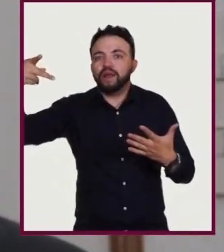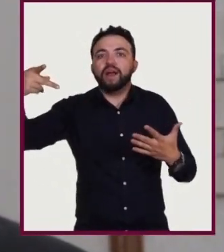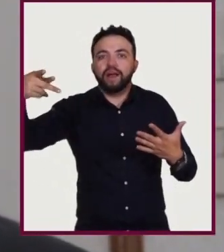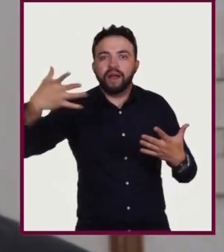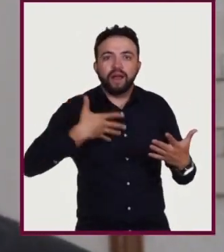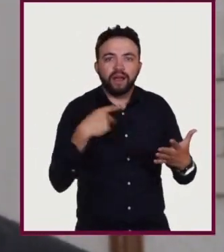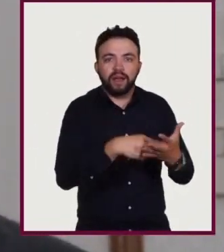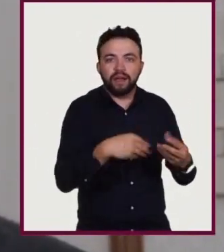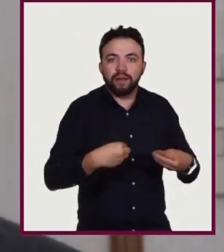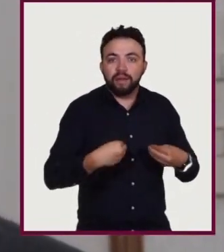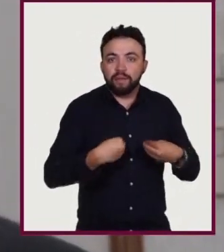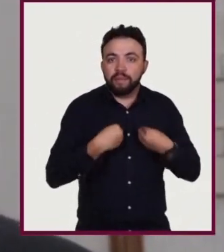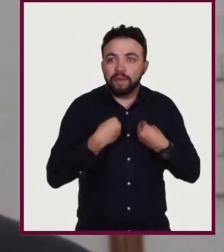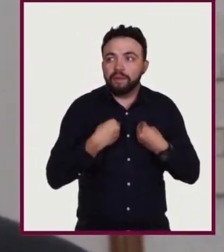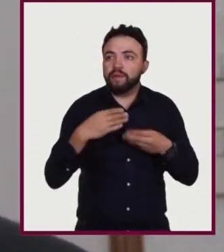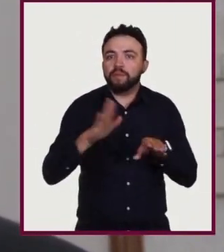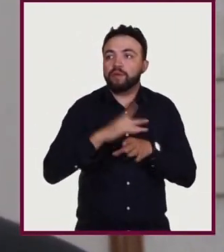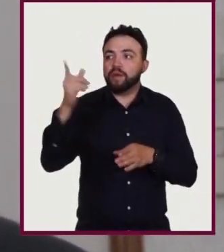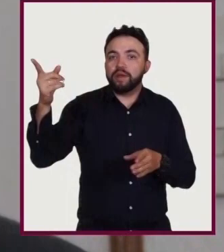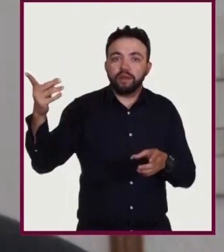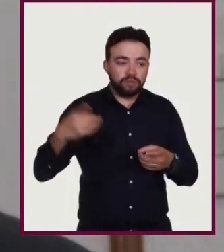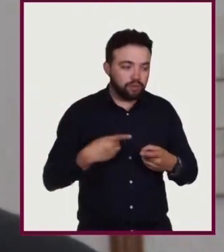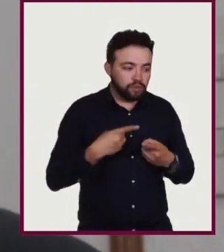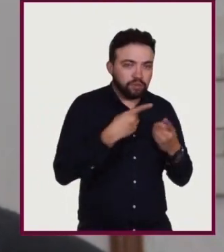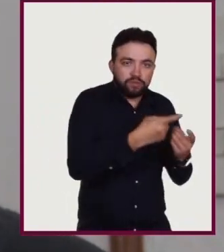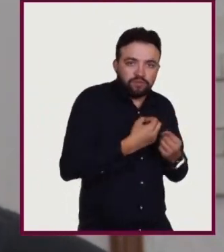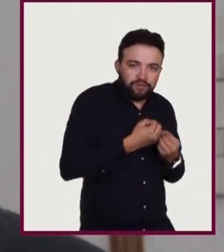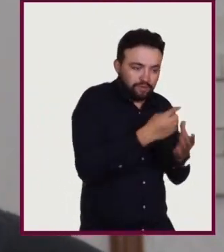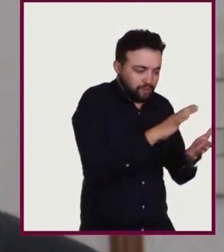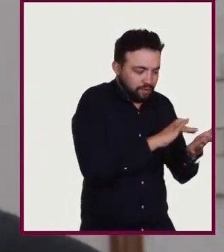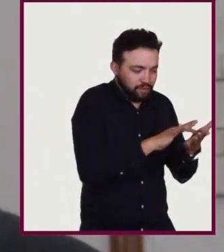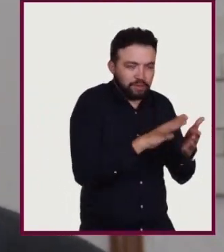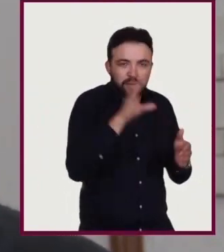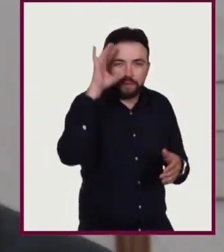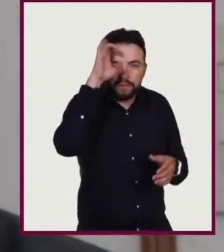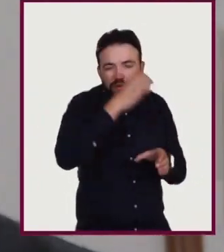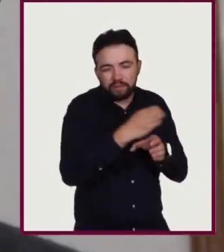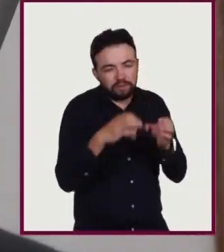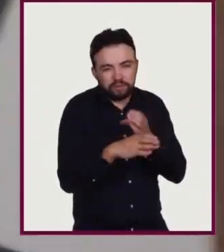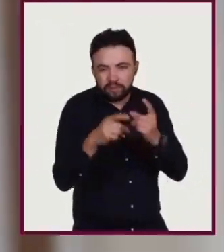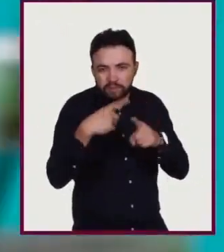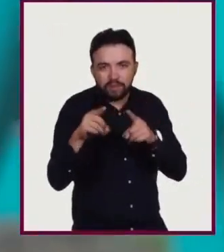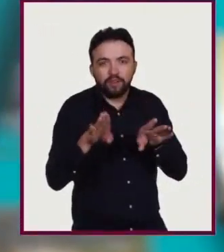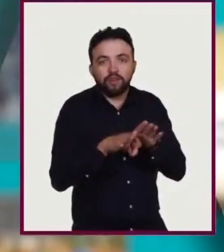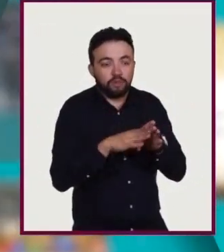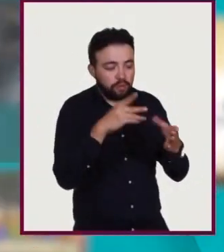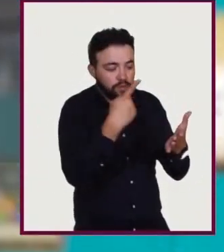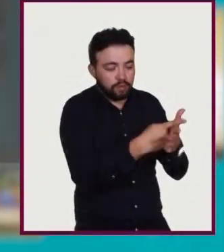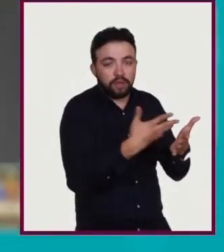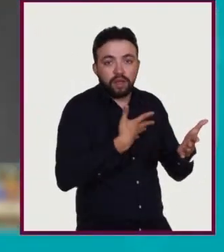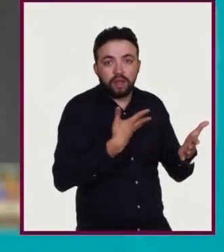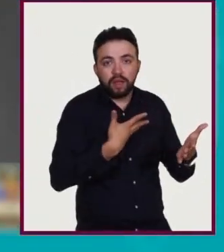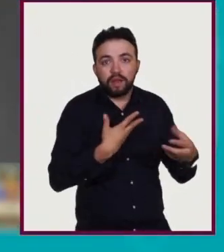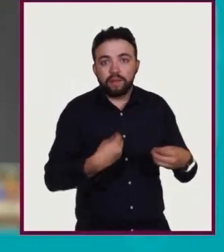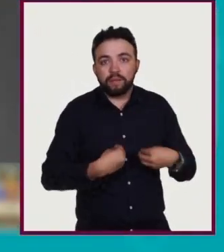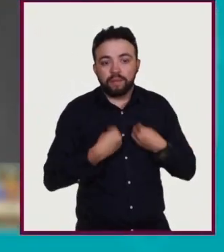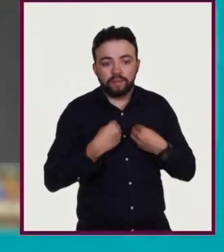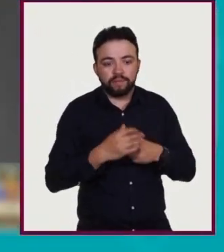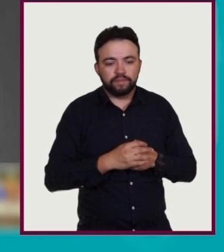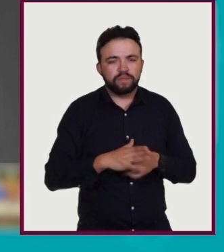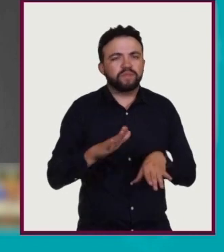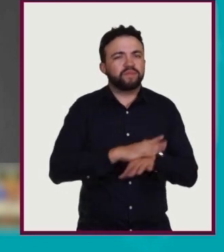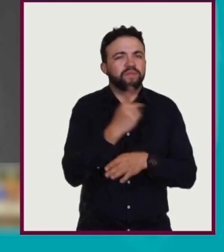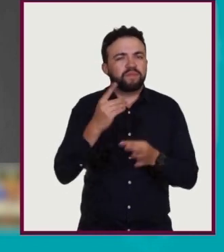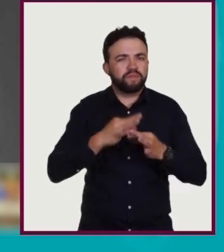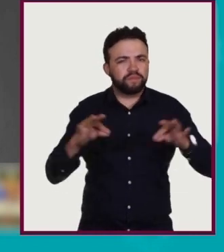que el conocimiento comprimido y delimitado a un sentido específico en un contexto social. ¿Por qué es